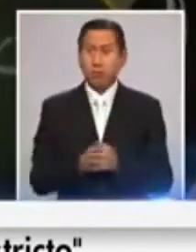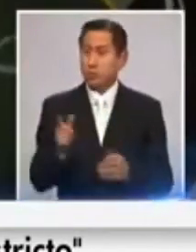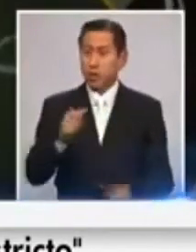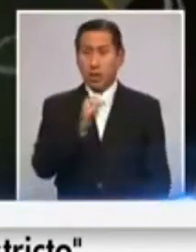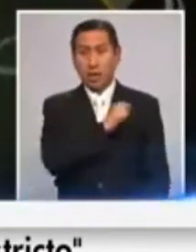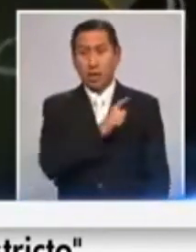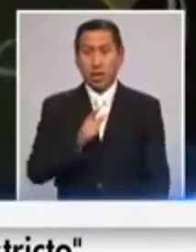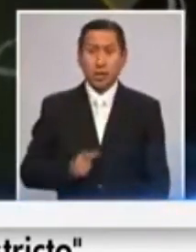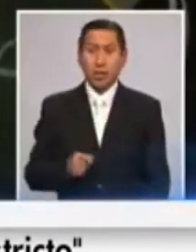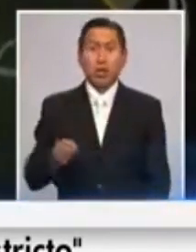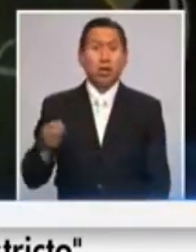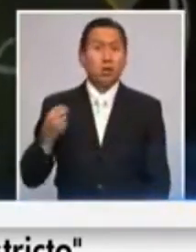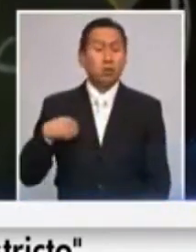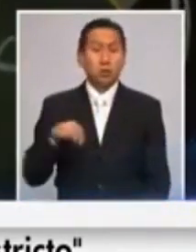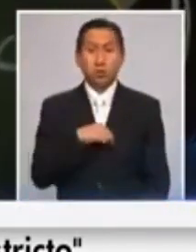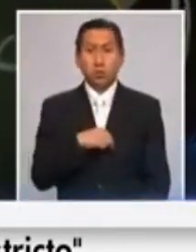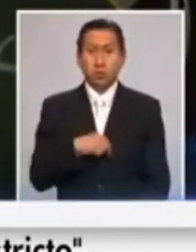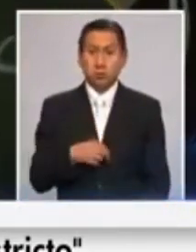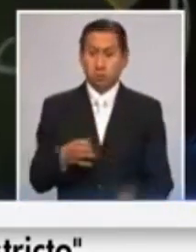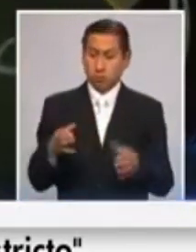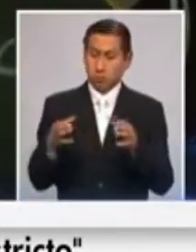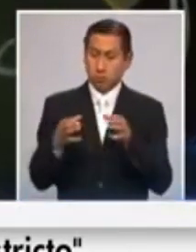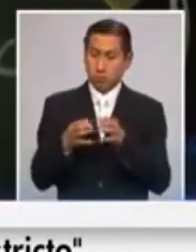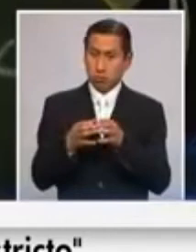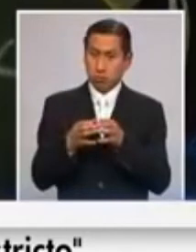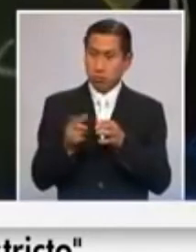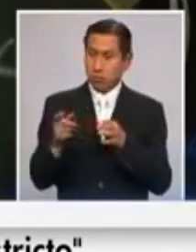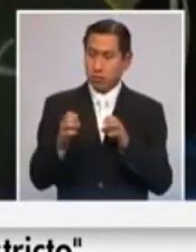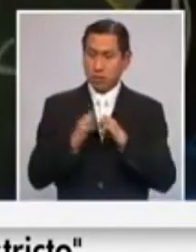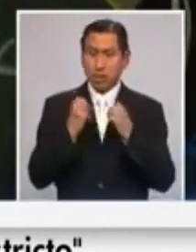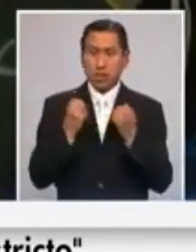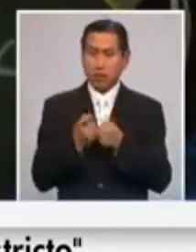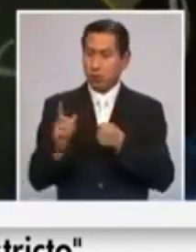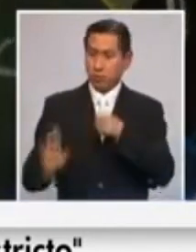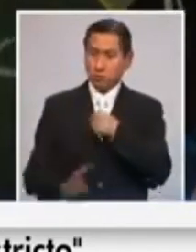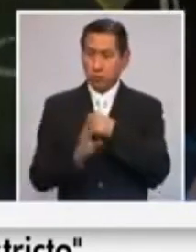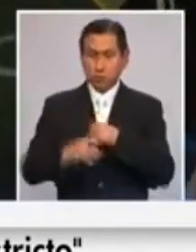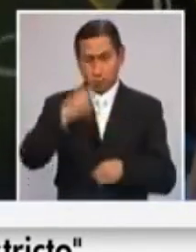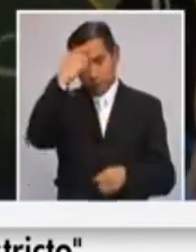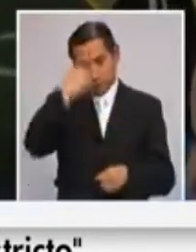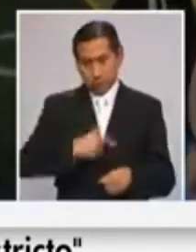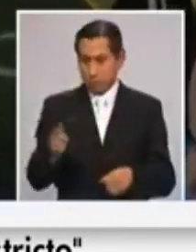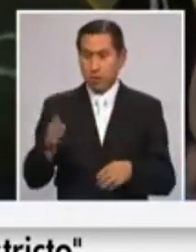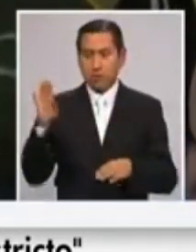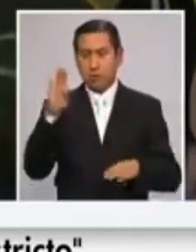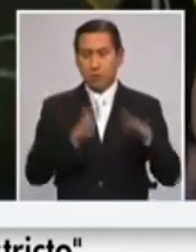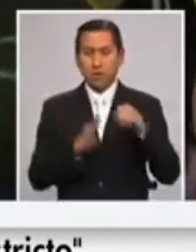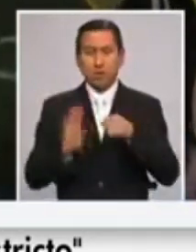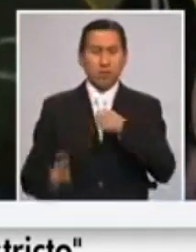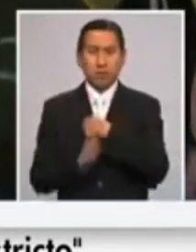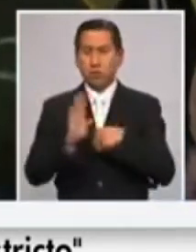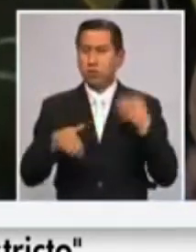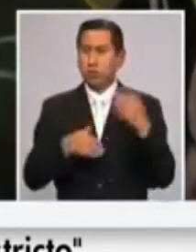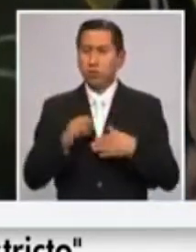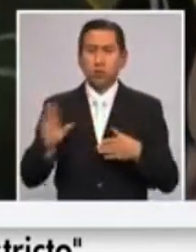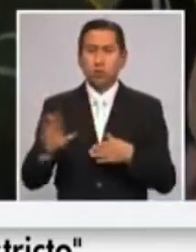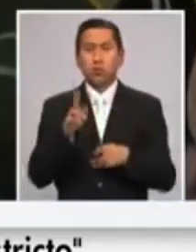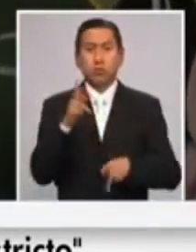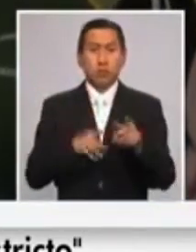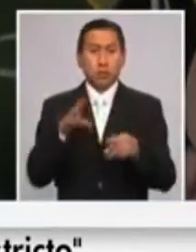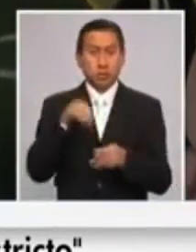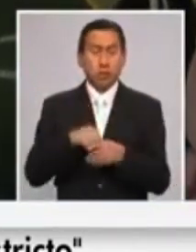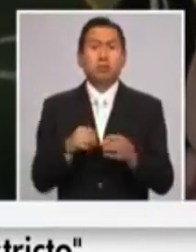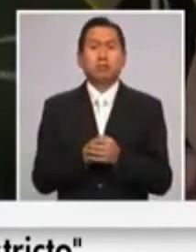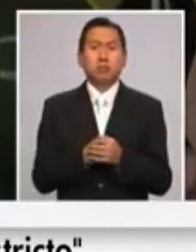Alcaldía, vamos a hacer la provisión de los equipos de protección personal y bioseguridad para todo el personal y para